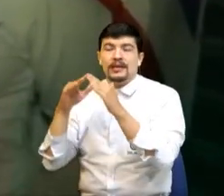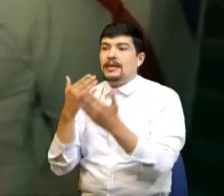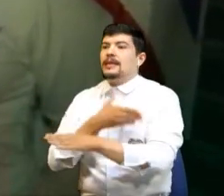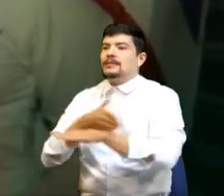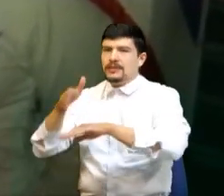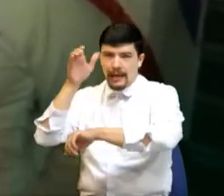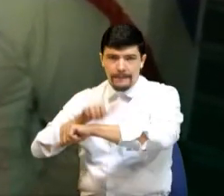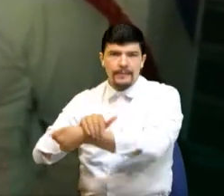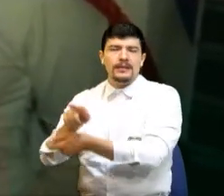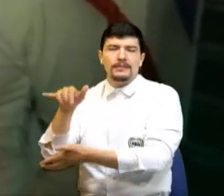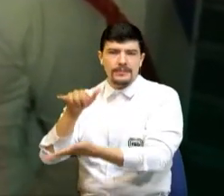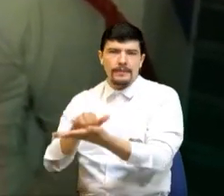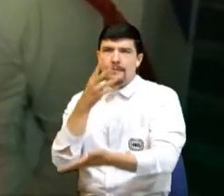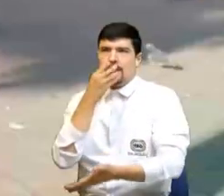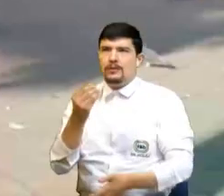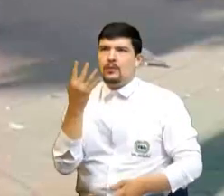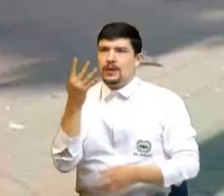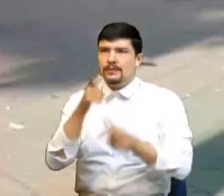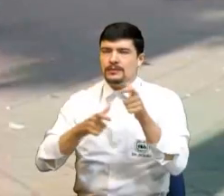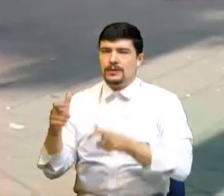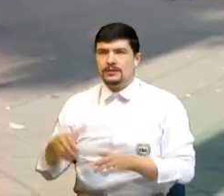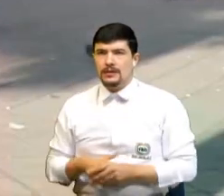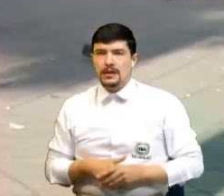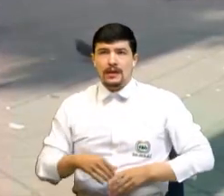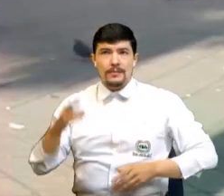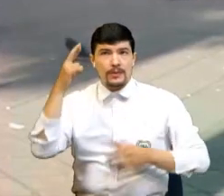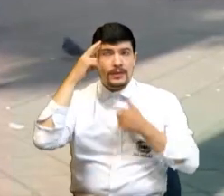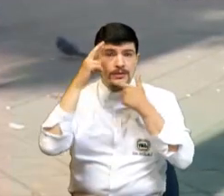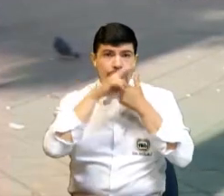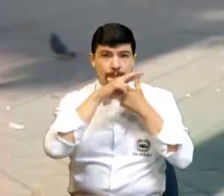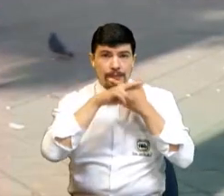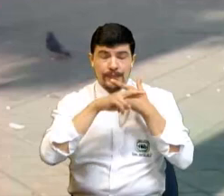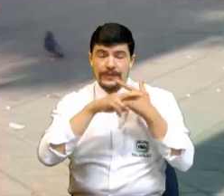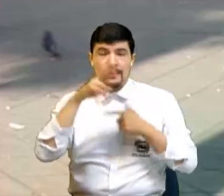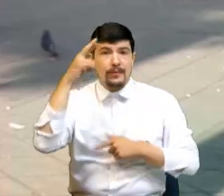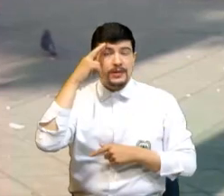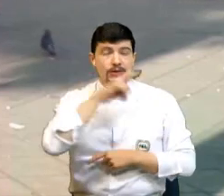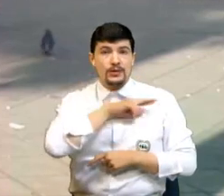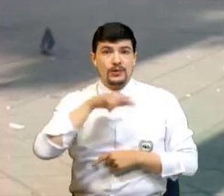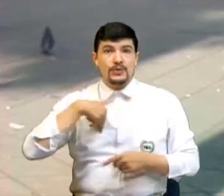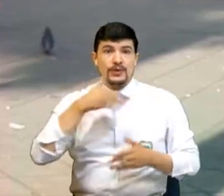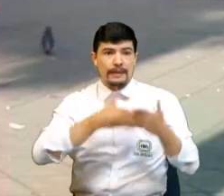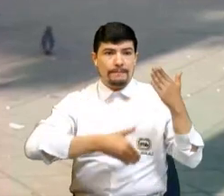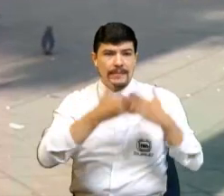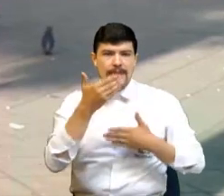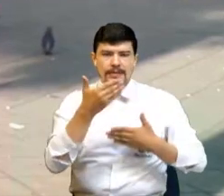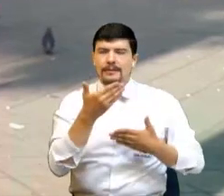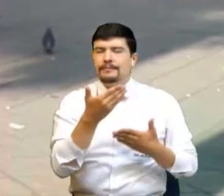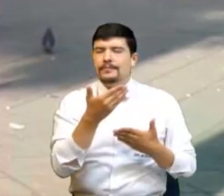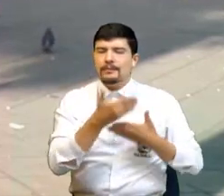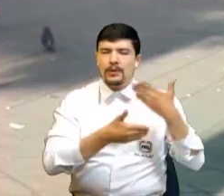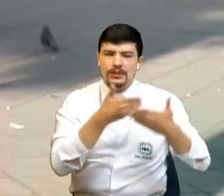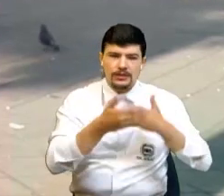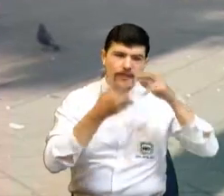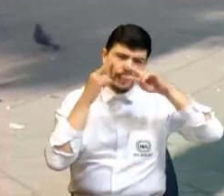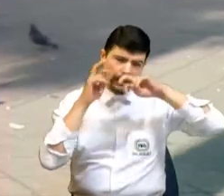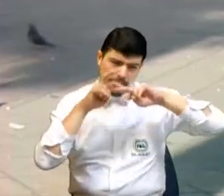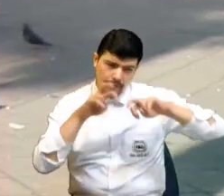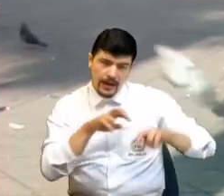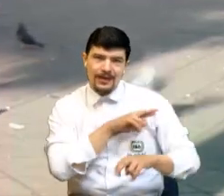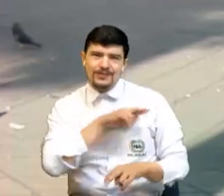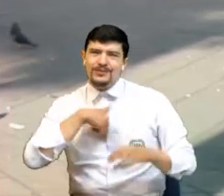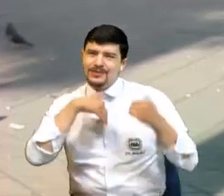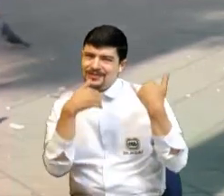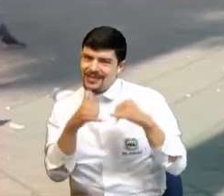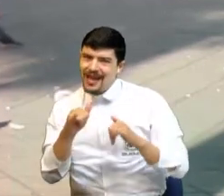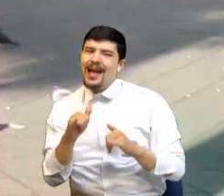capturó es así como logramos iniciar un proceso investigativo junto con la fiscalía que nos permitió recaudar todos los elementos